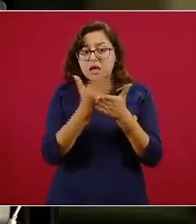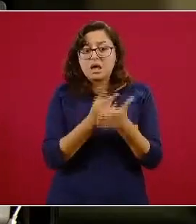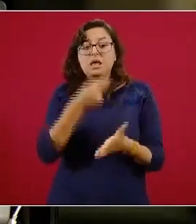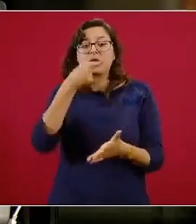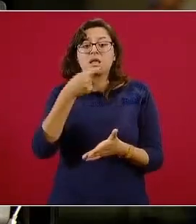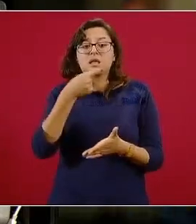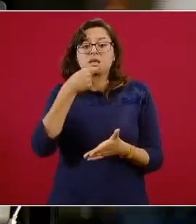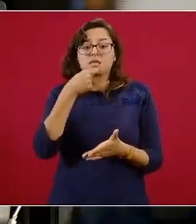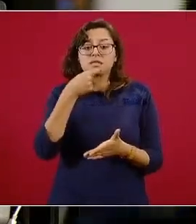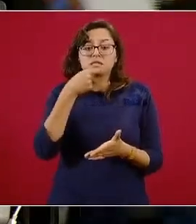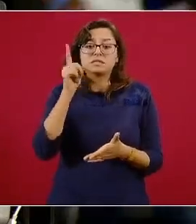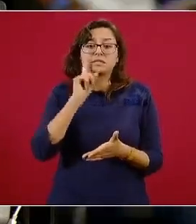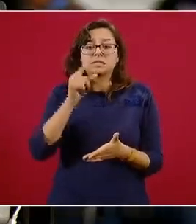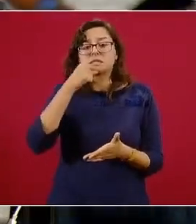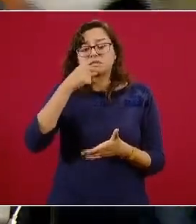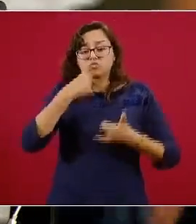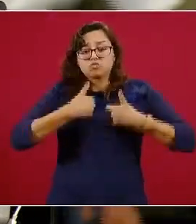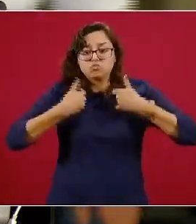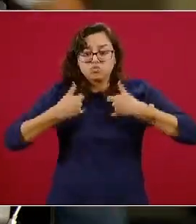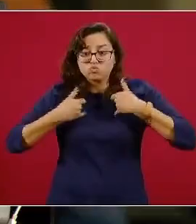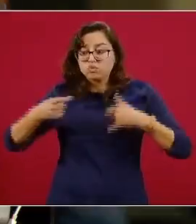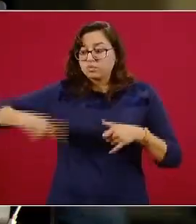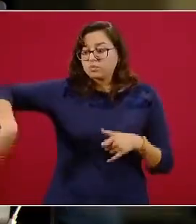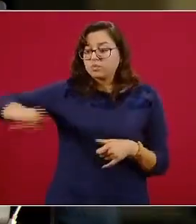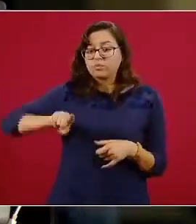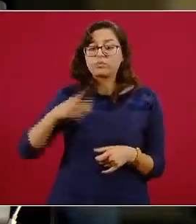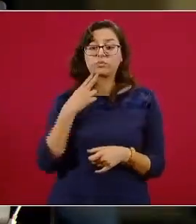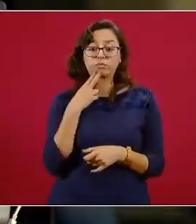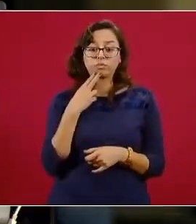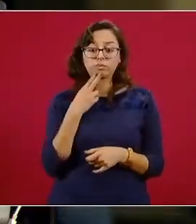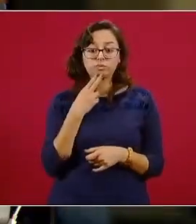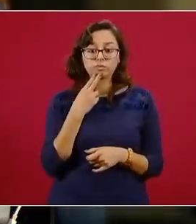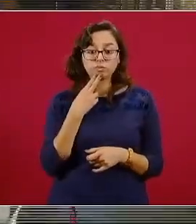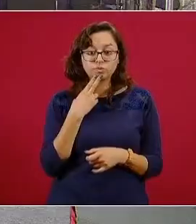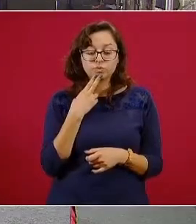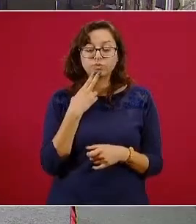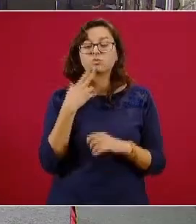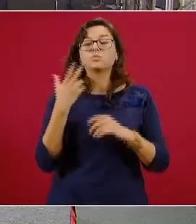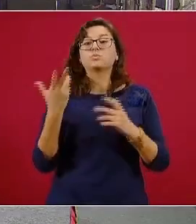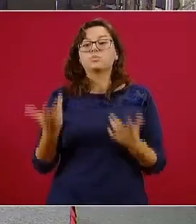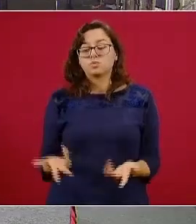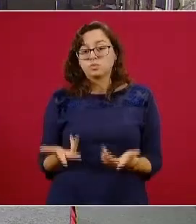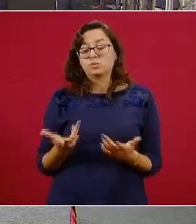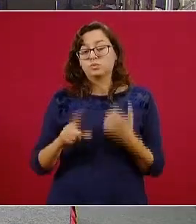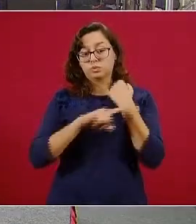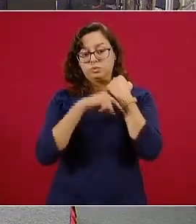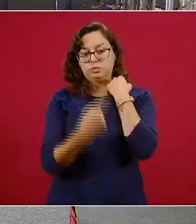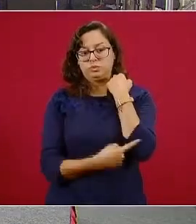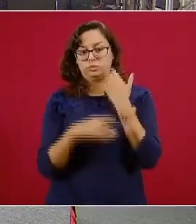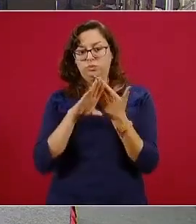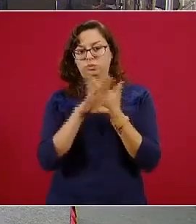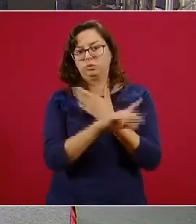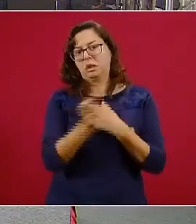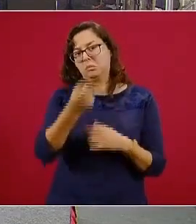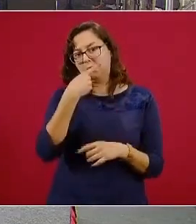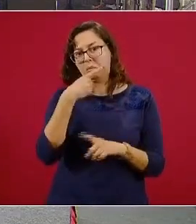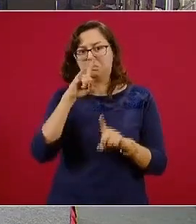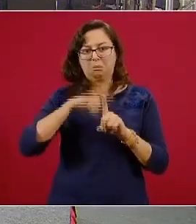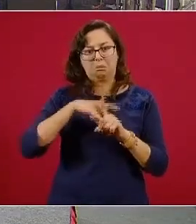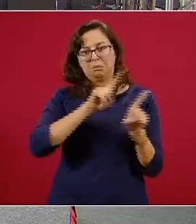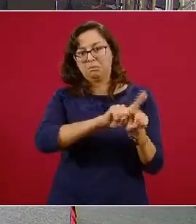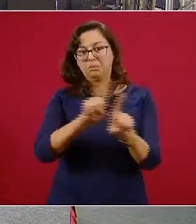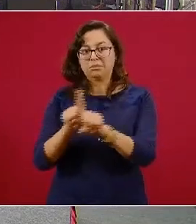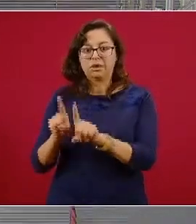y los adolescentes utilicen los métodos anticonceptivos, porque cabe destacar que en el país